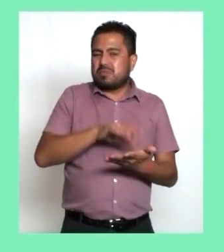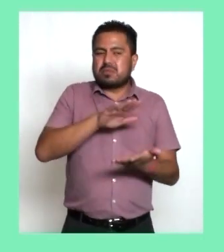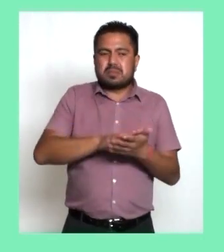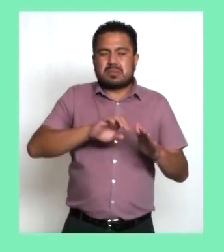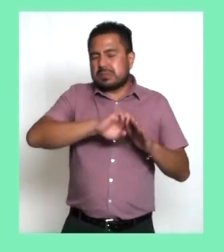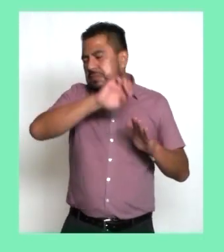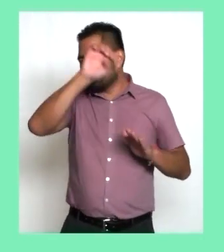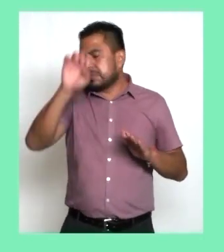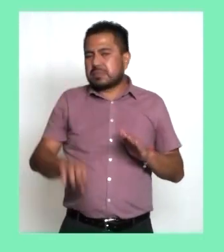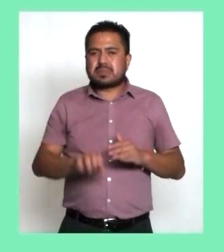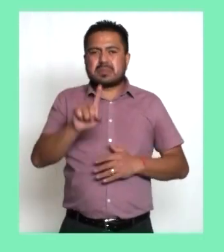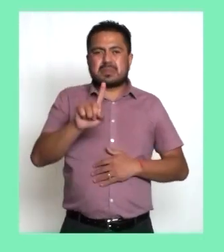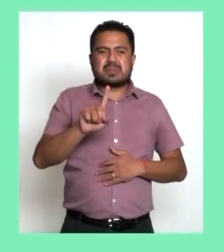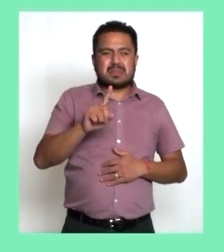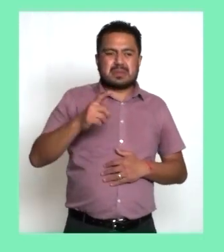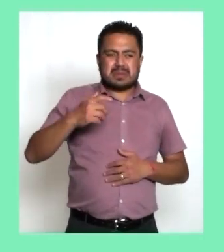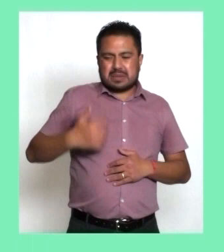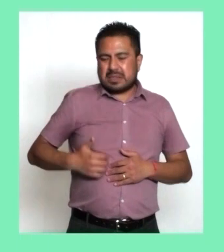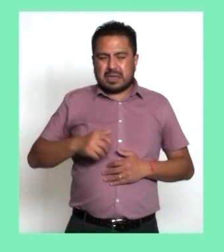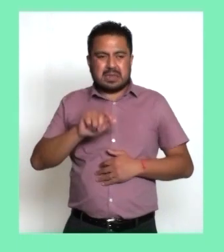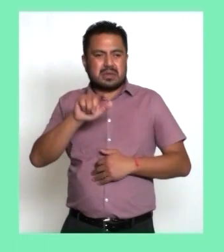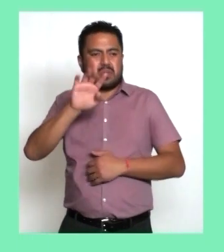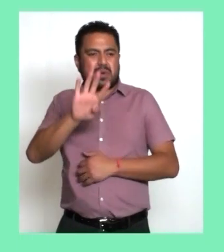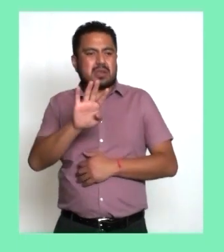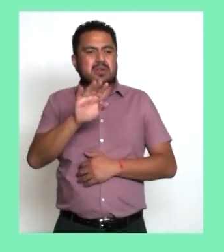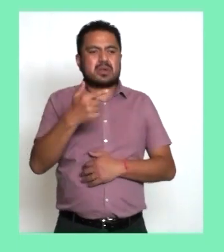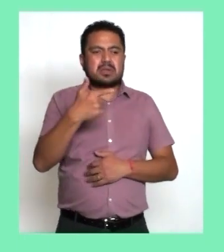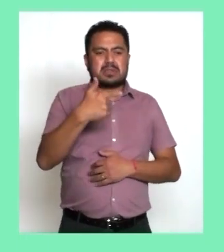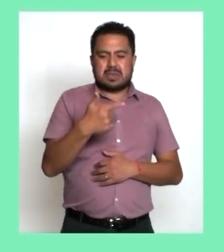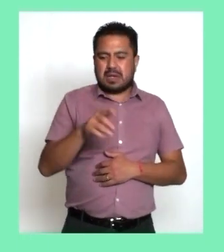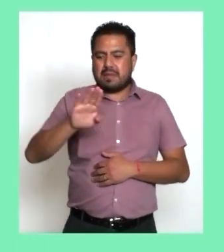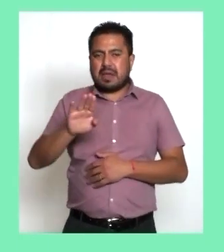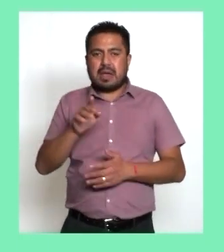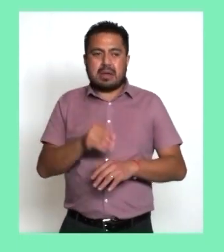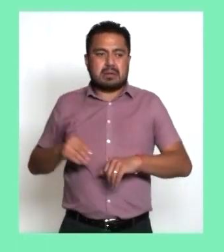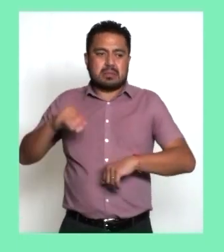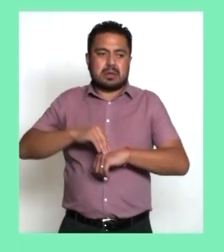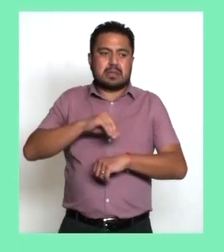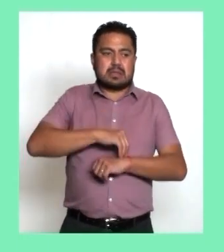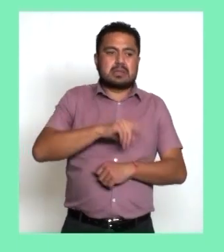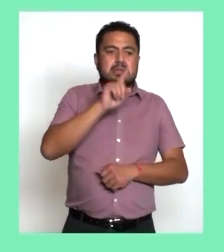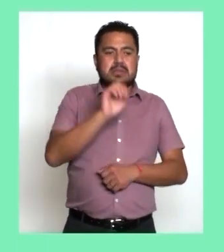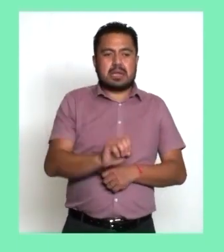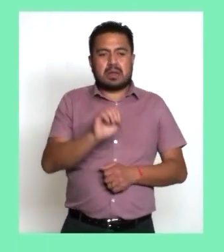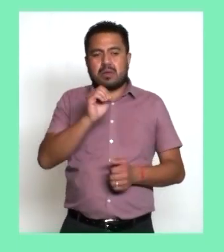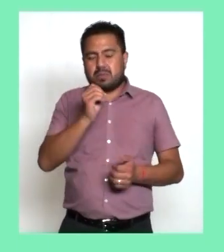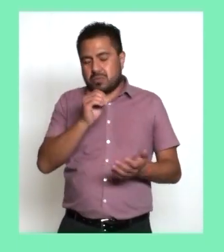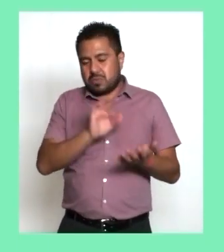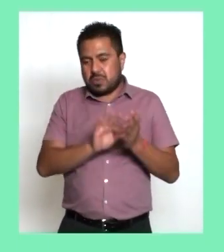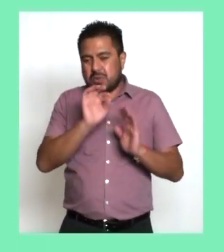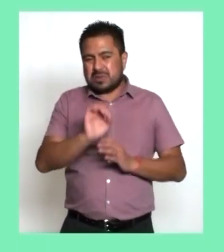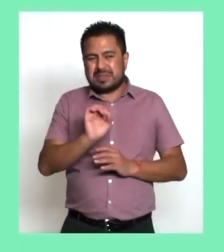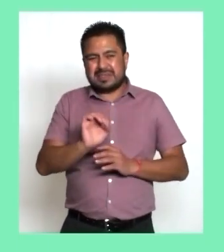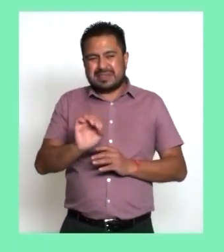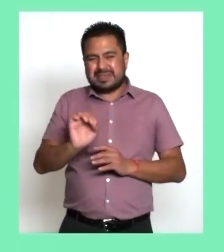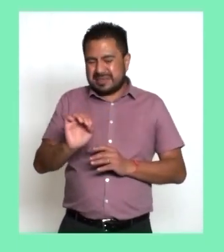información. Por ejemplo, si un dispositivo de 4 gigabytes incrementa su peso